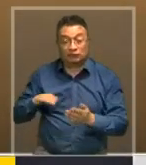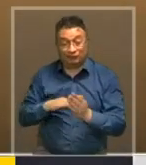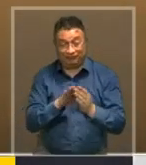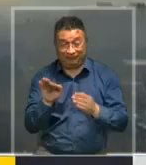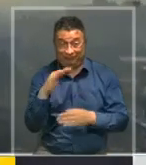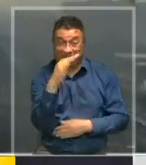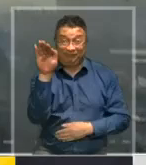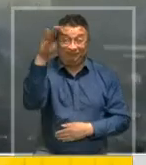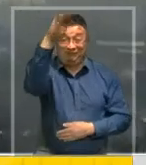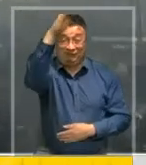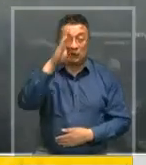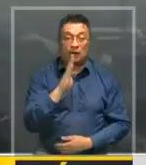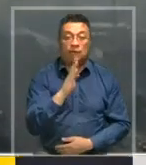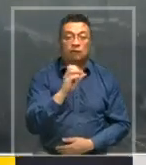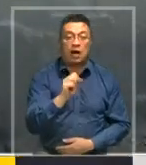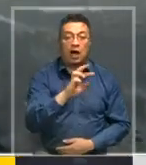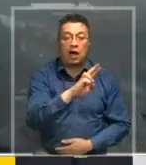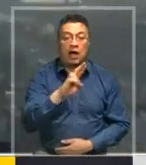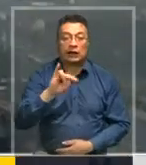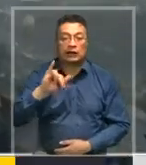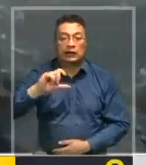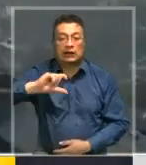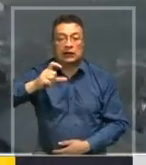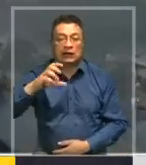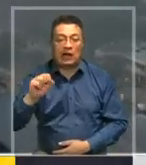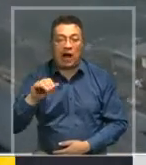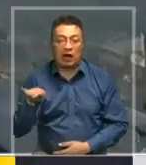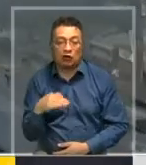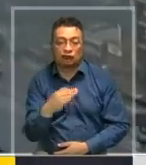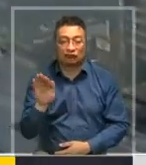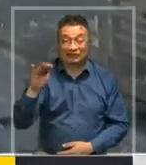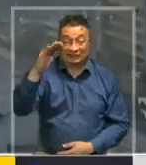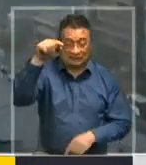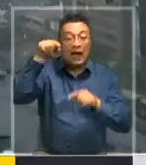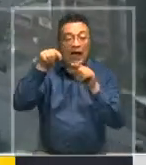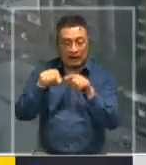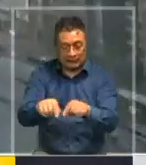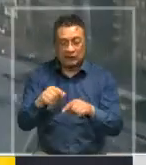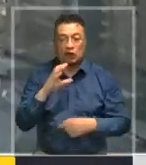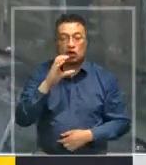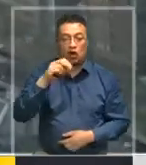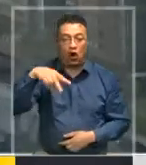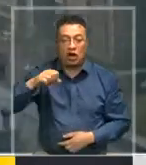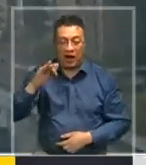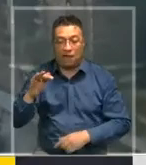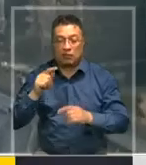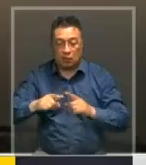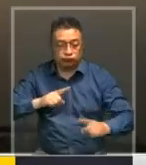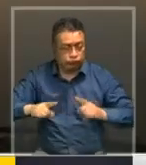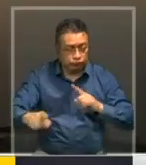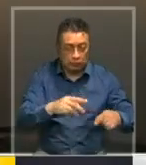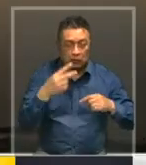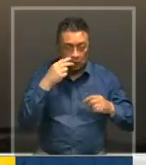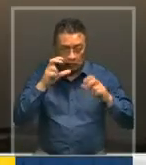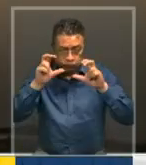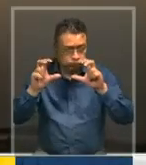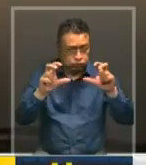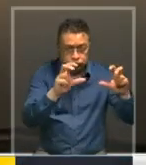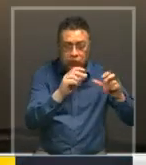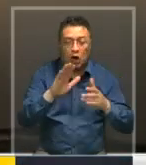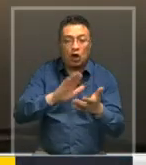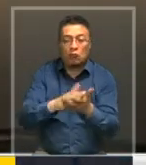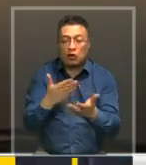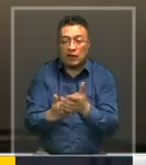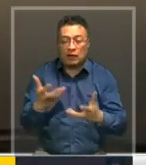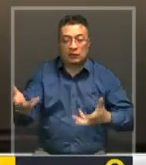hagan una idea en la casa sobre el punto de mando precisamente de la CONAF y también de las autoridades regionales para monitorear el estado de este